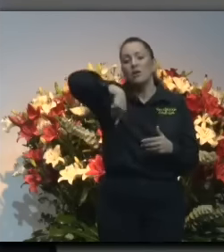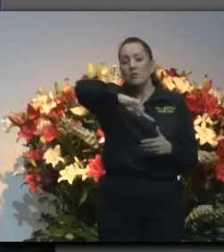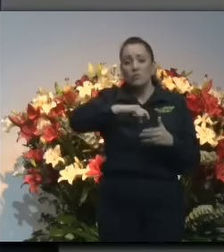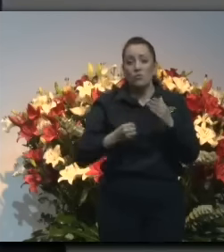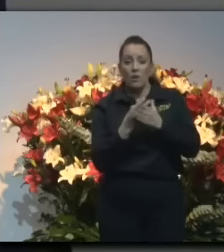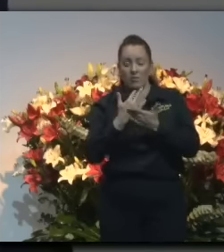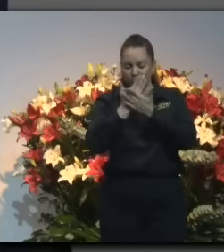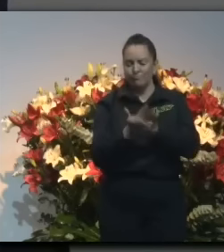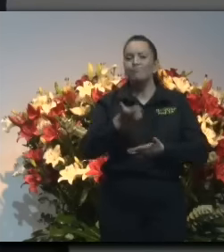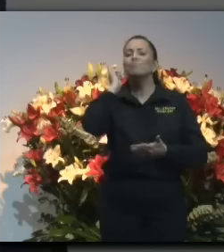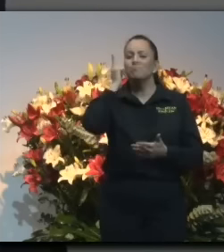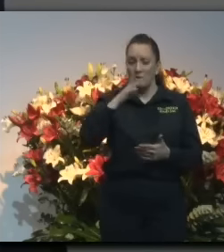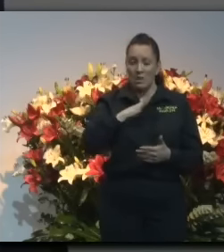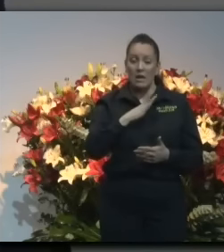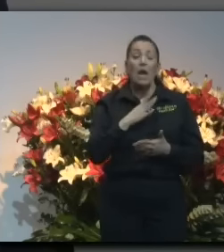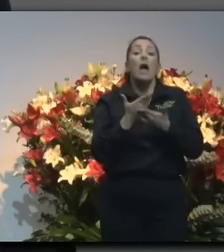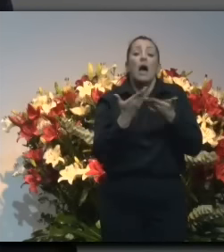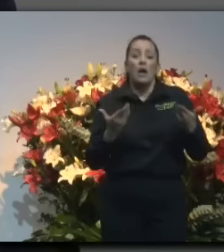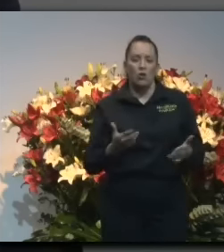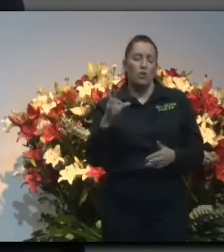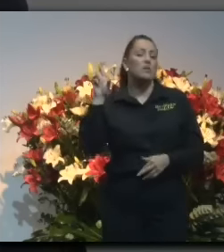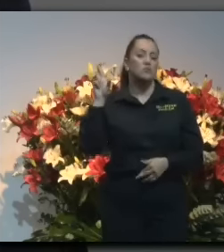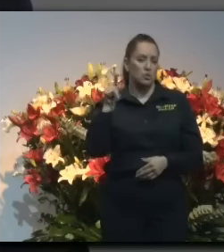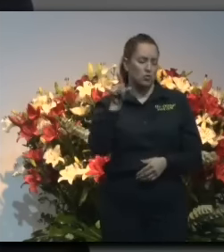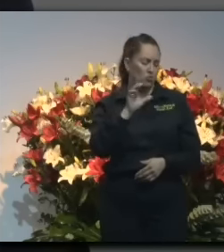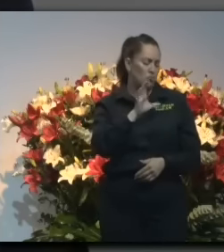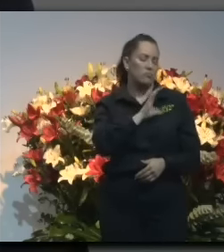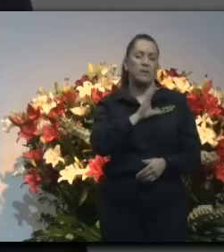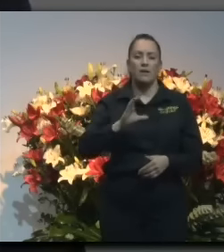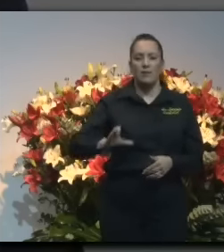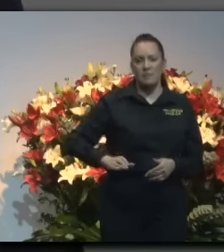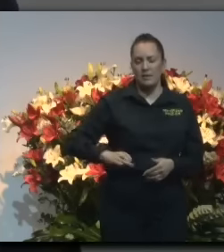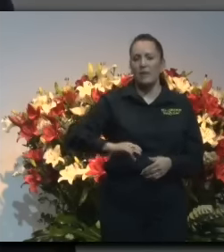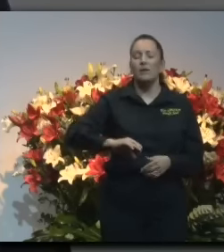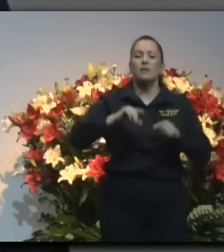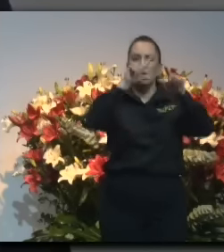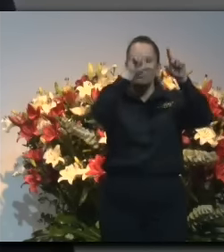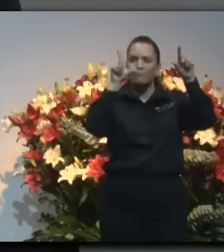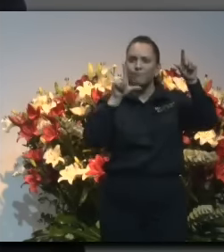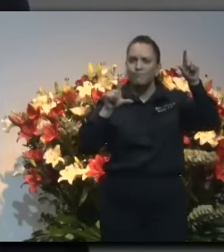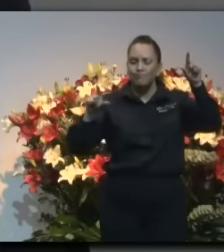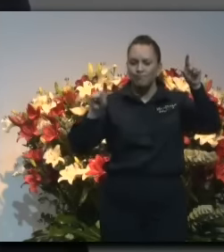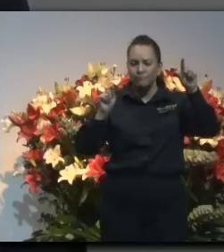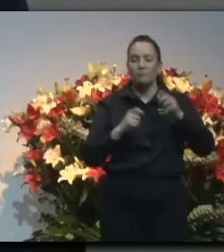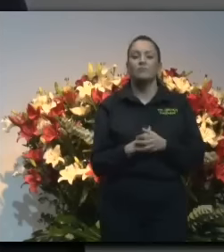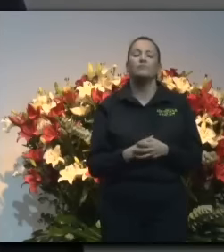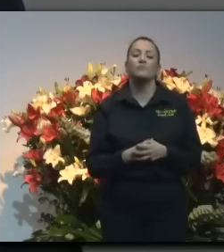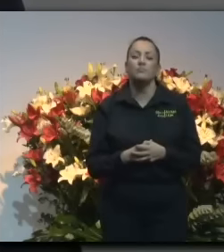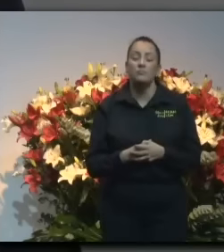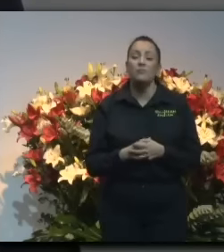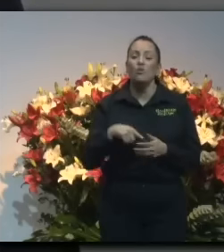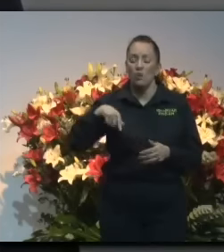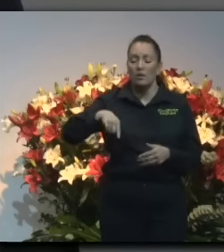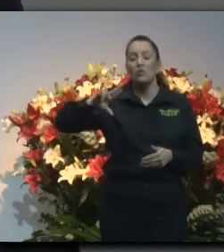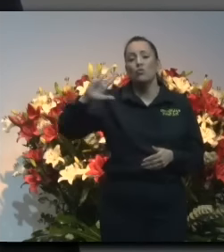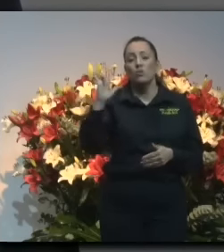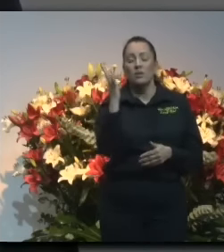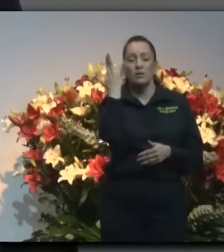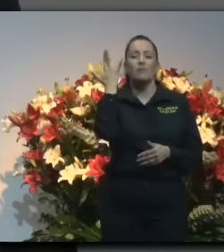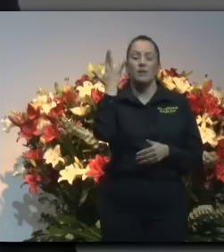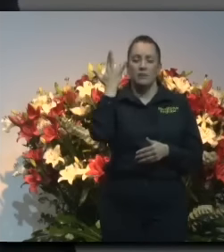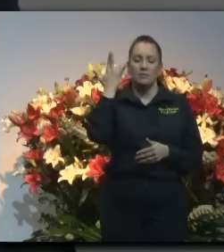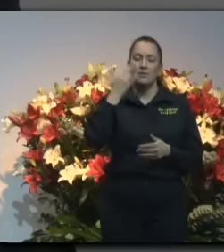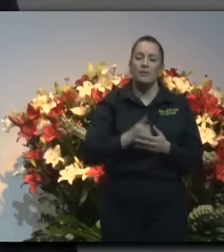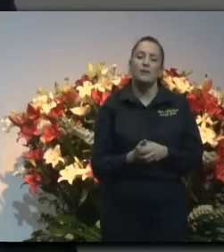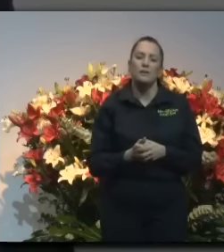Xóchitl, en tu calidad de candidata a la presidencia de la República, la Universidad Iberoamericana te recibe hoy como